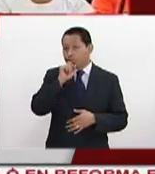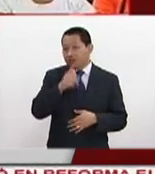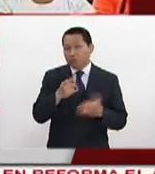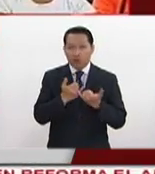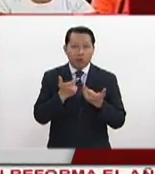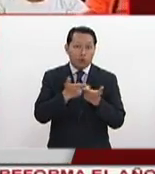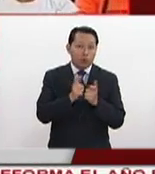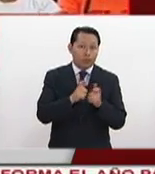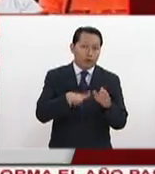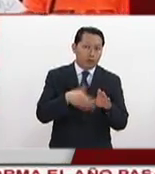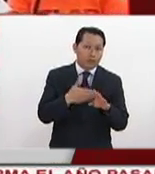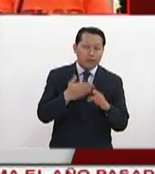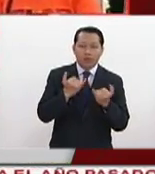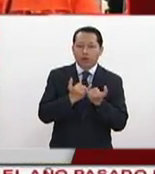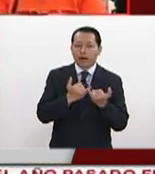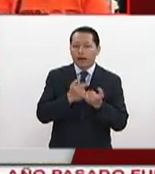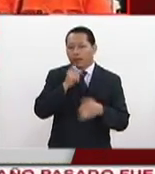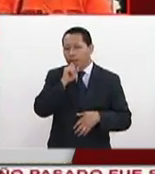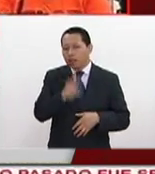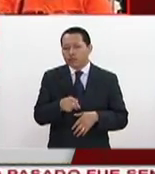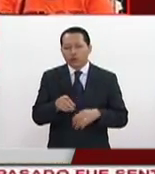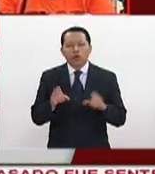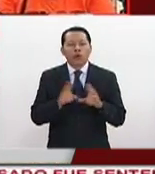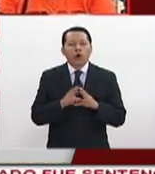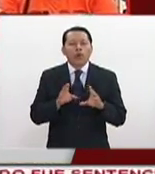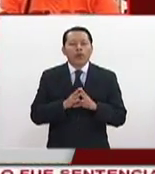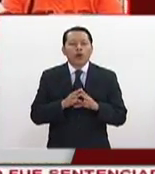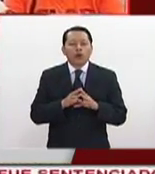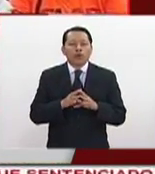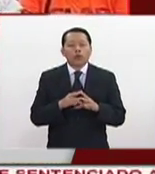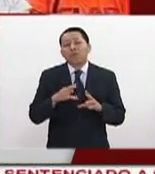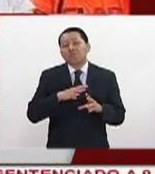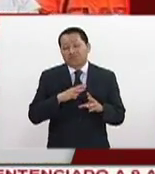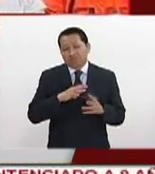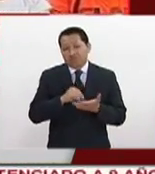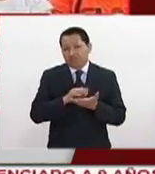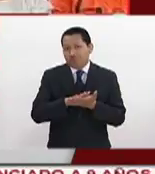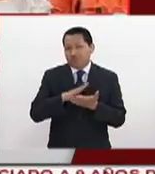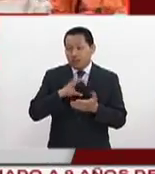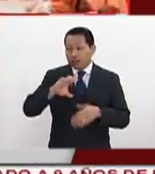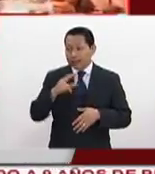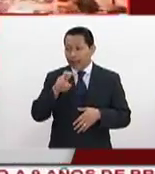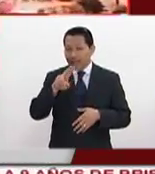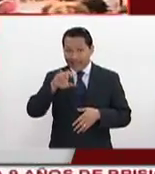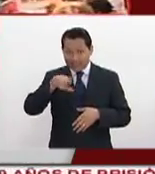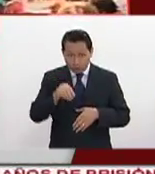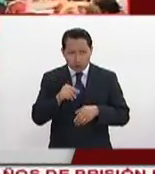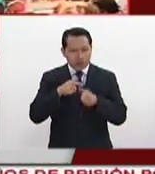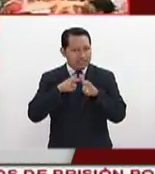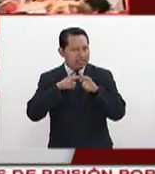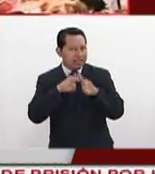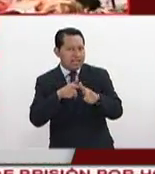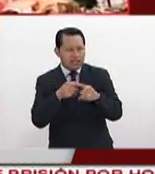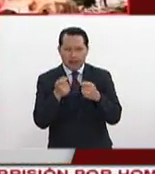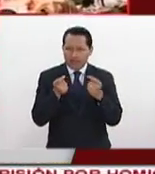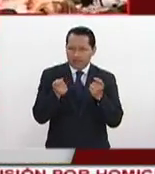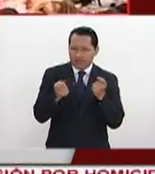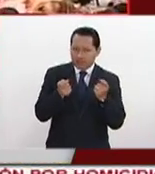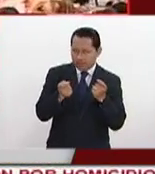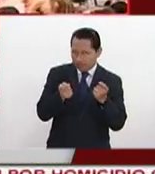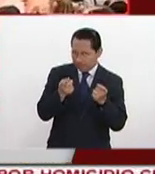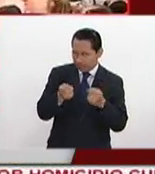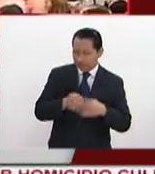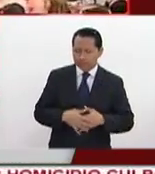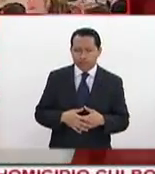oposición. Y pues es una medida que está planteando el chavismo para postergarse en el poder, sería más o